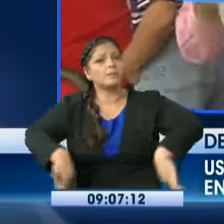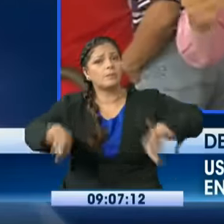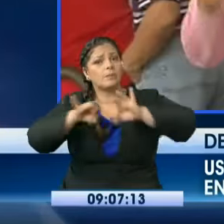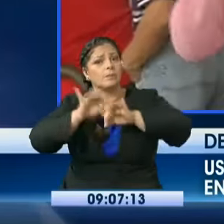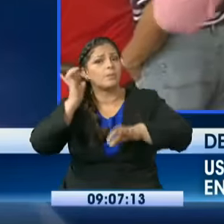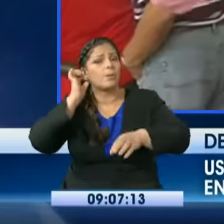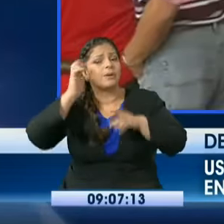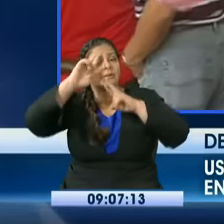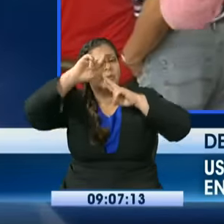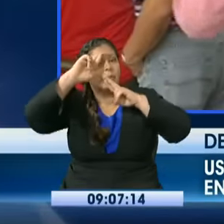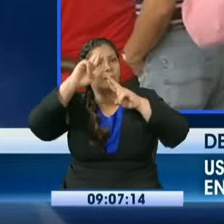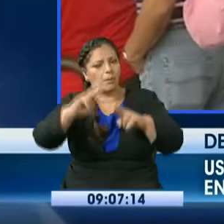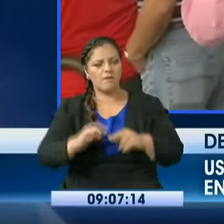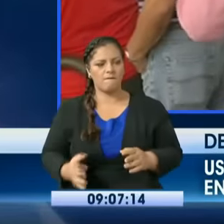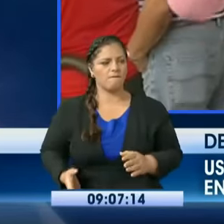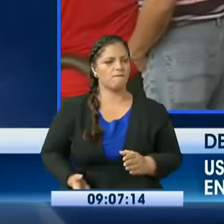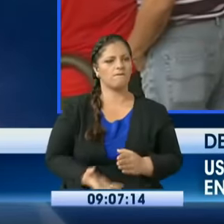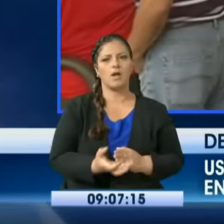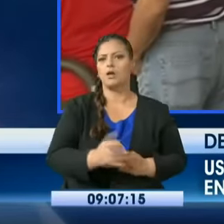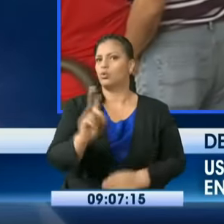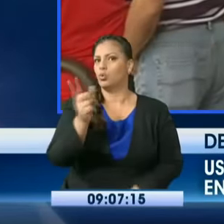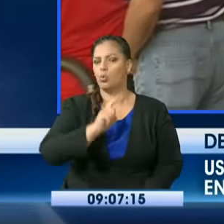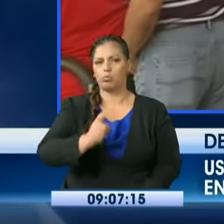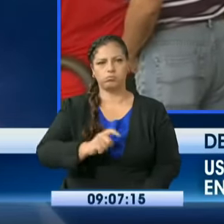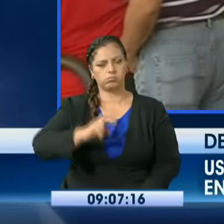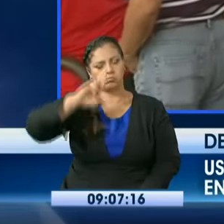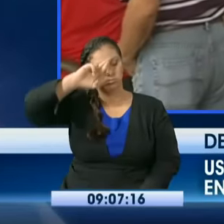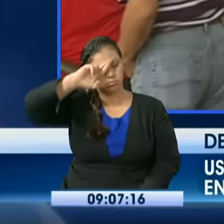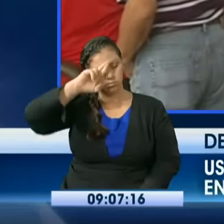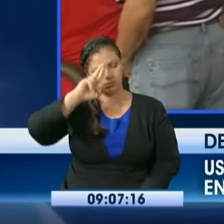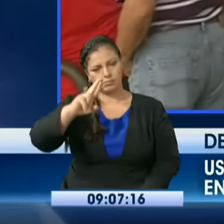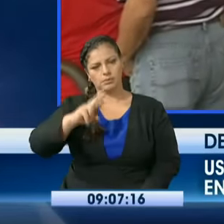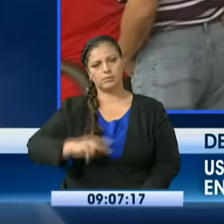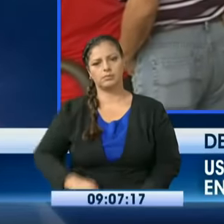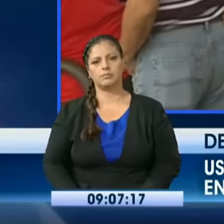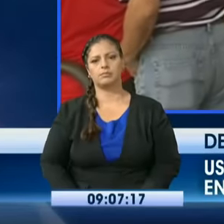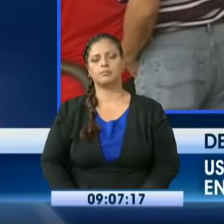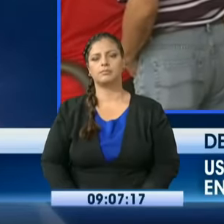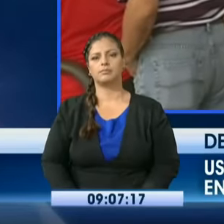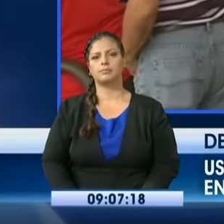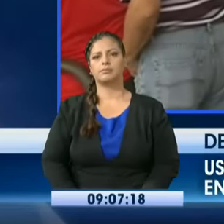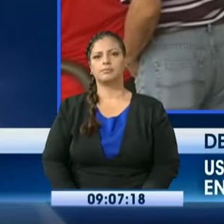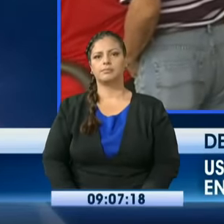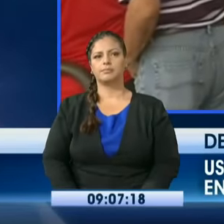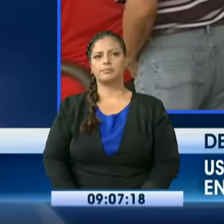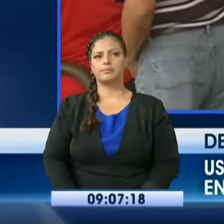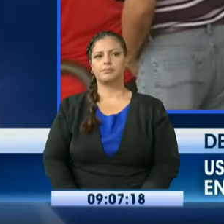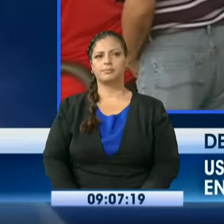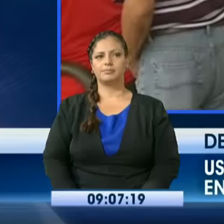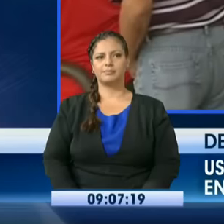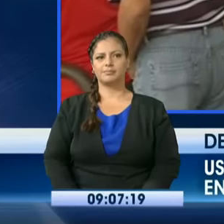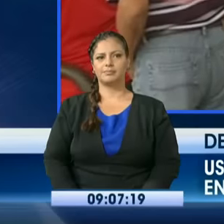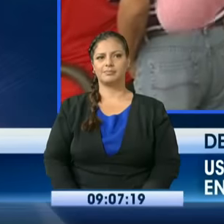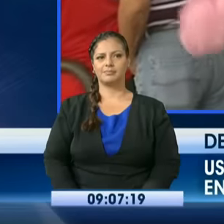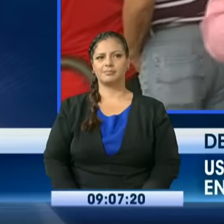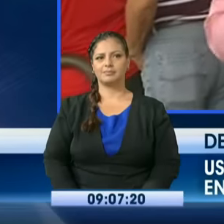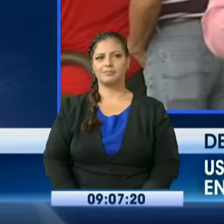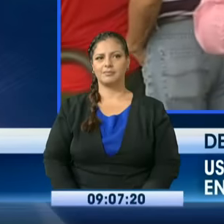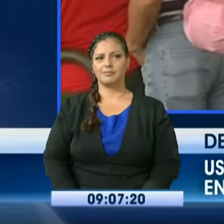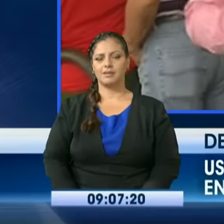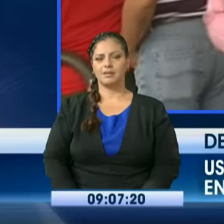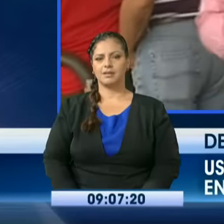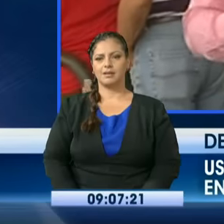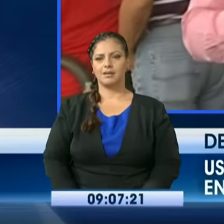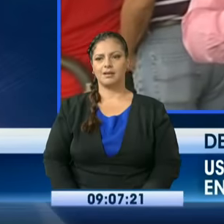de abusos en espacios públicos y privados. Roselena Yugo, buenos días. Bueno, no habrás notado que Roselena no está,